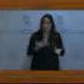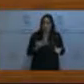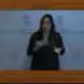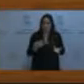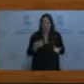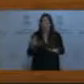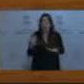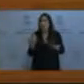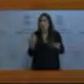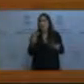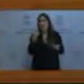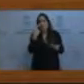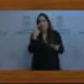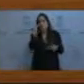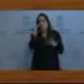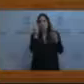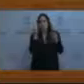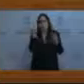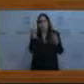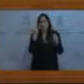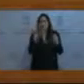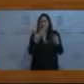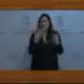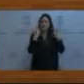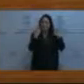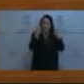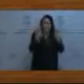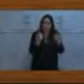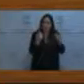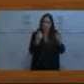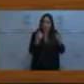medir muy bien, cuando intentamos aportar